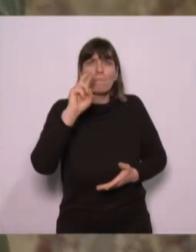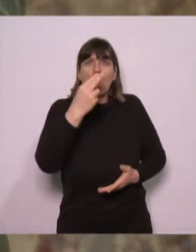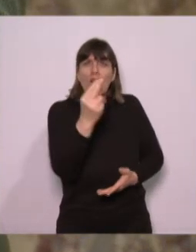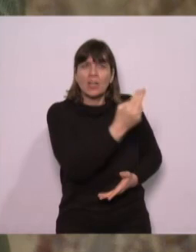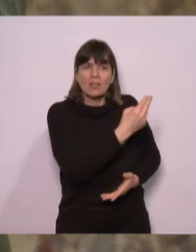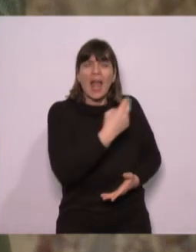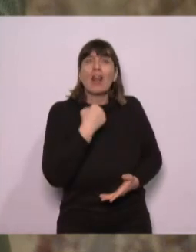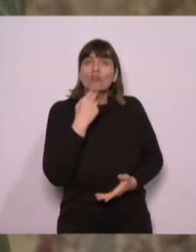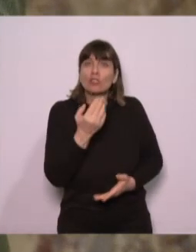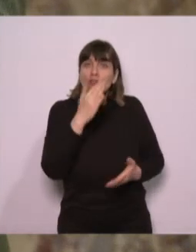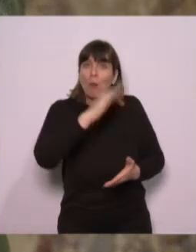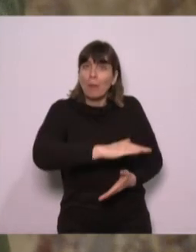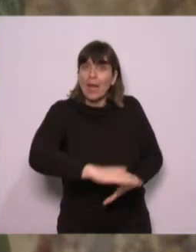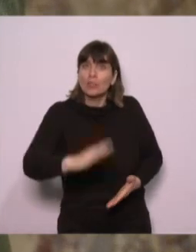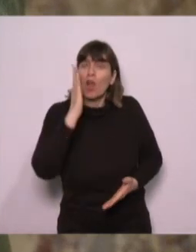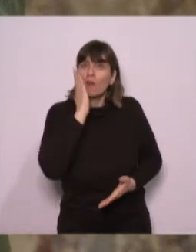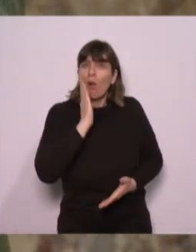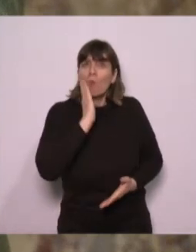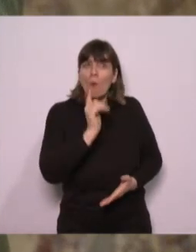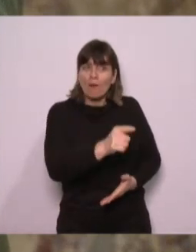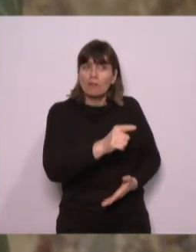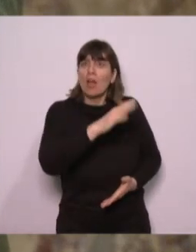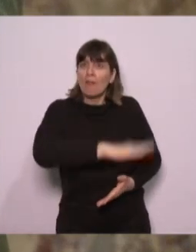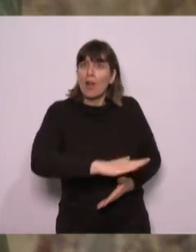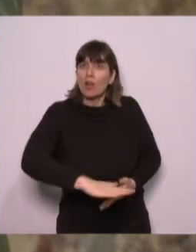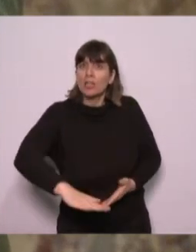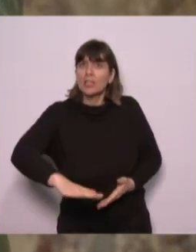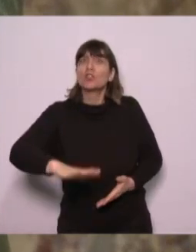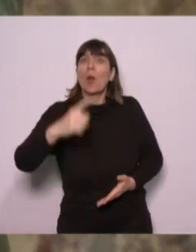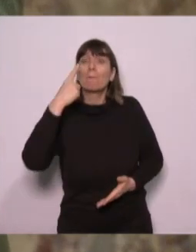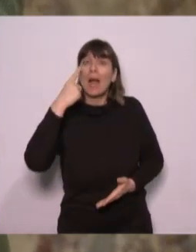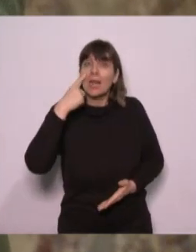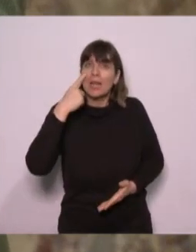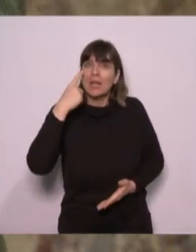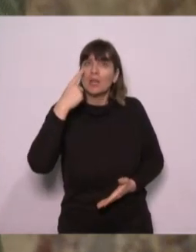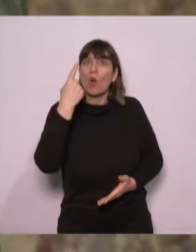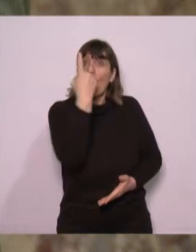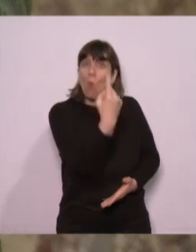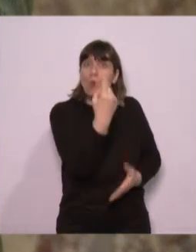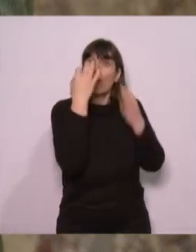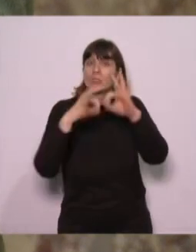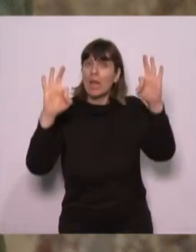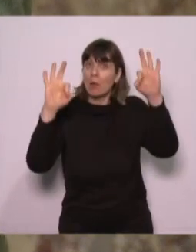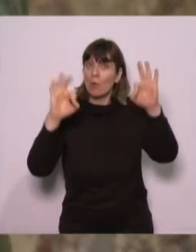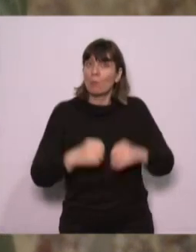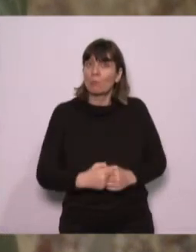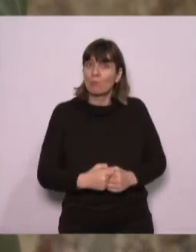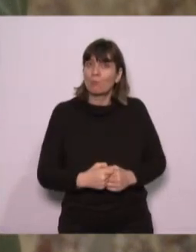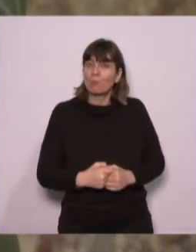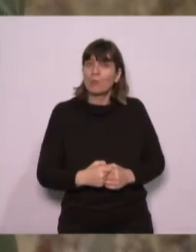perecer a los hijos pequeños de los santos, y de los niños expuestos al peligro, uno solo se